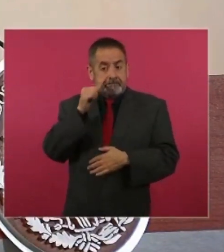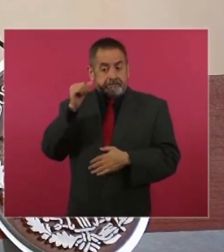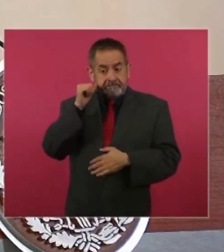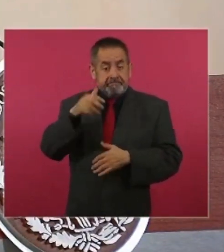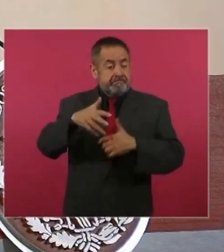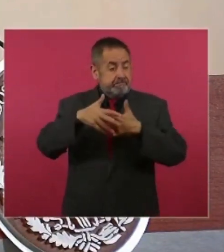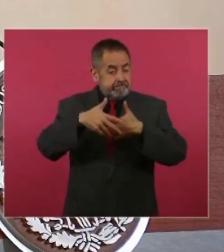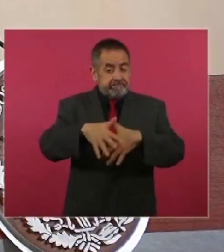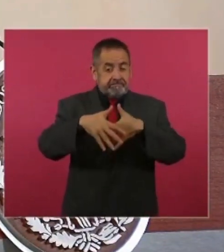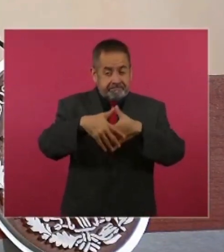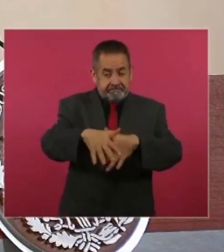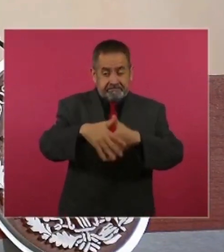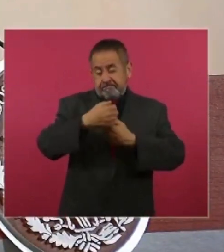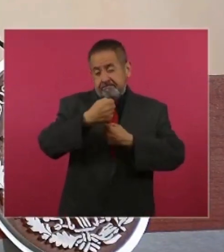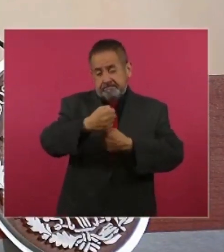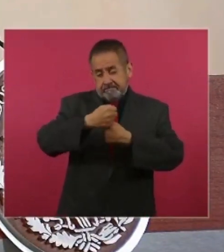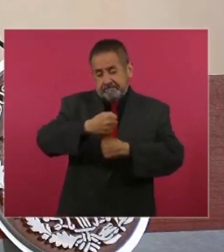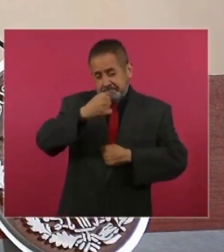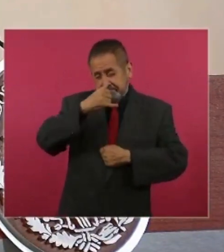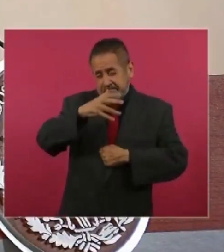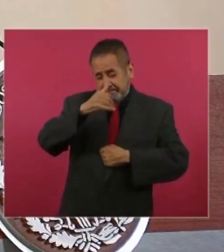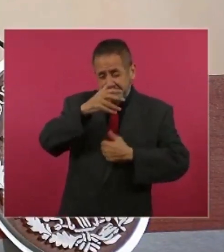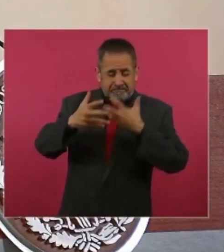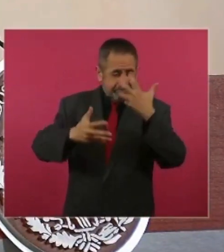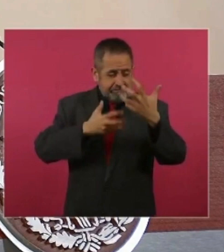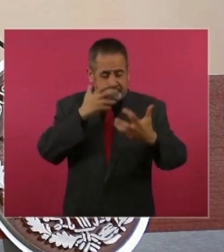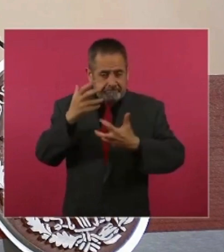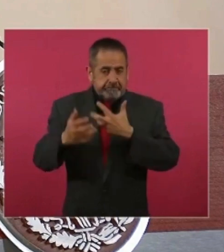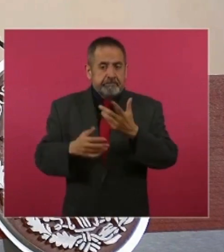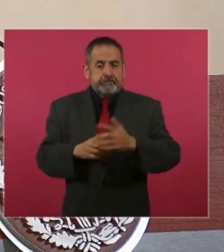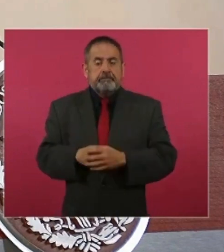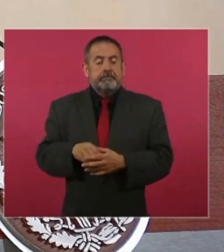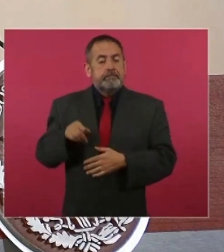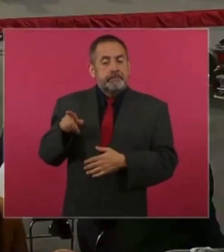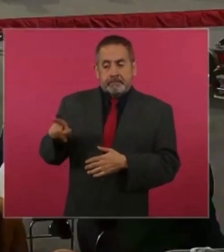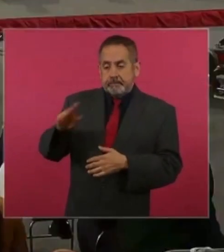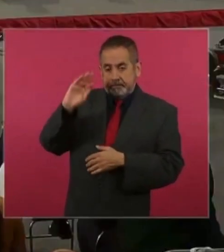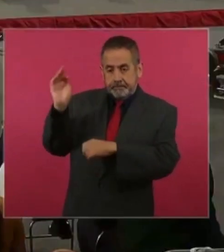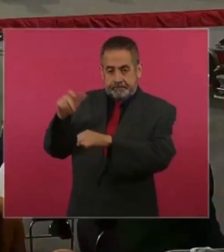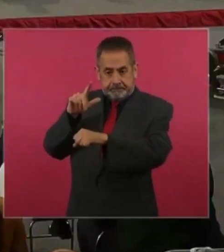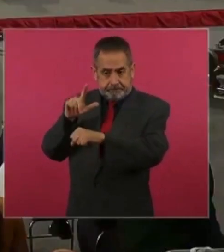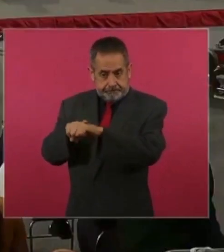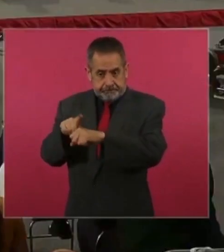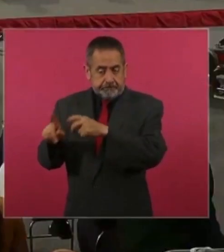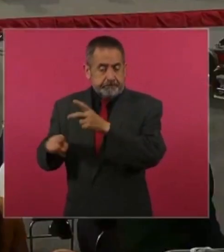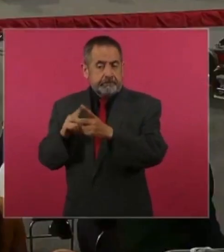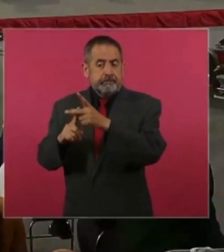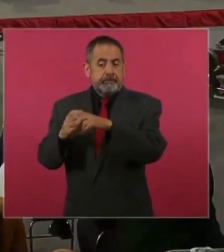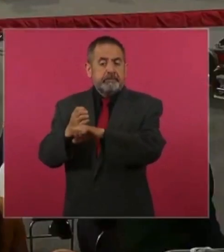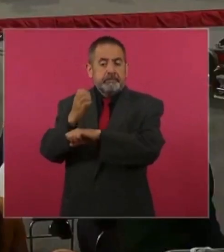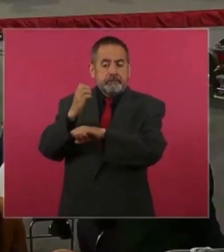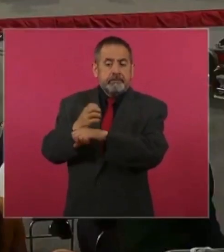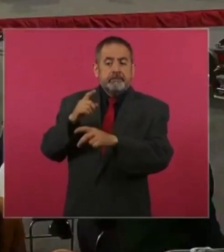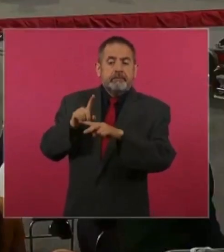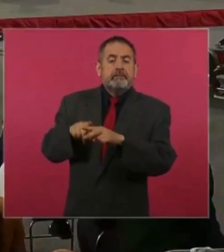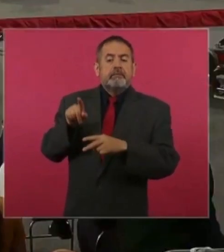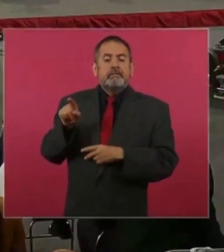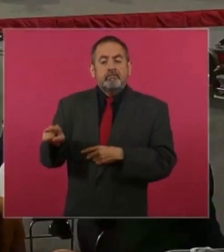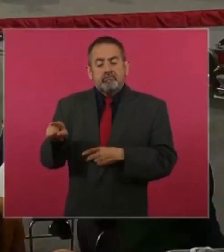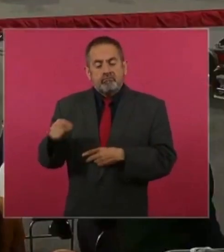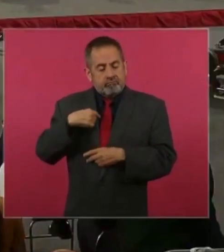manifestación y tanto las autoridades federales como estatales se